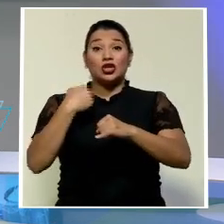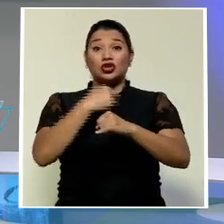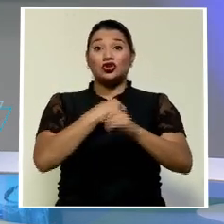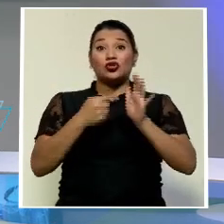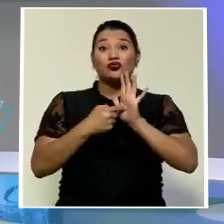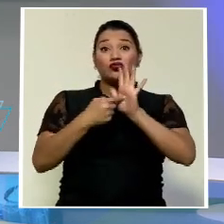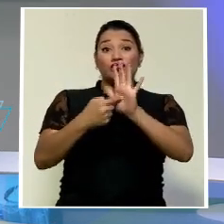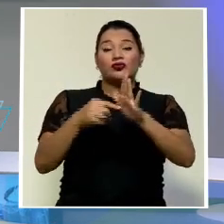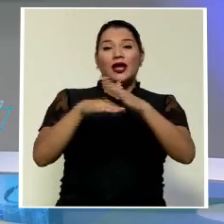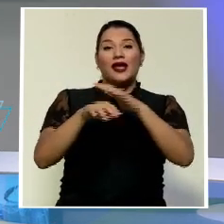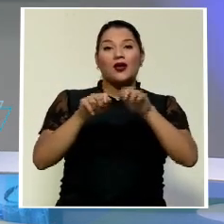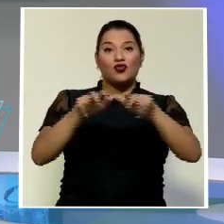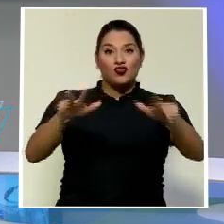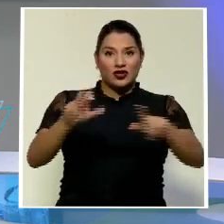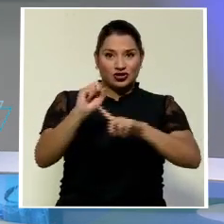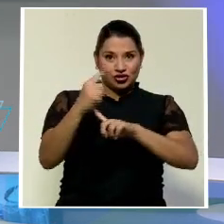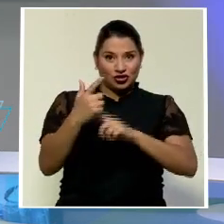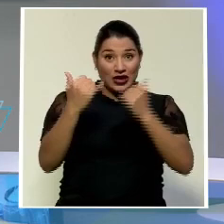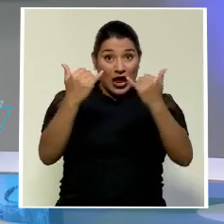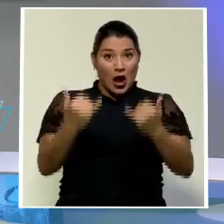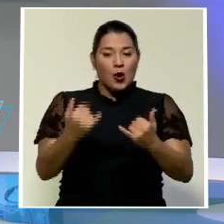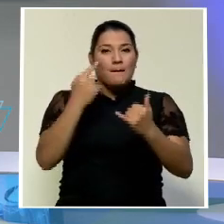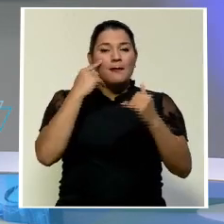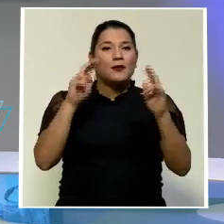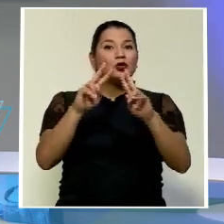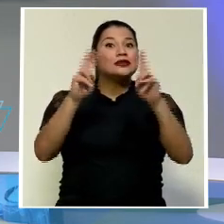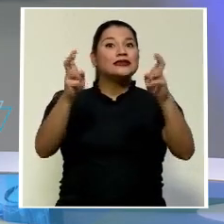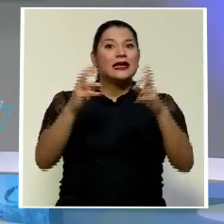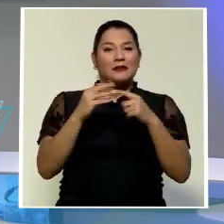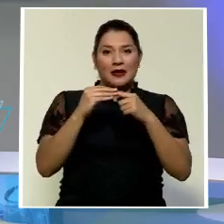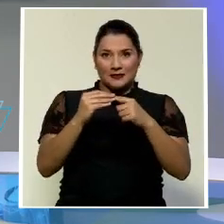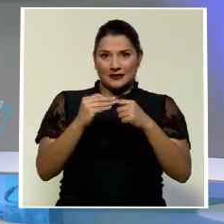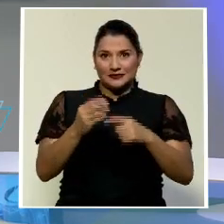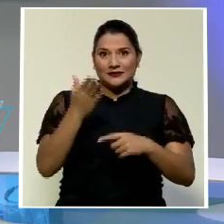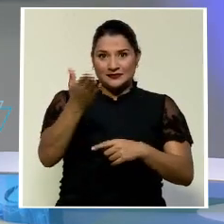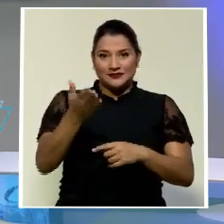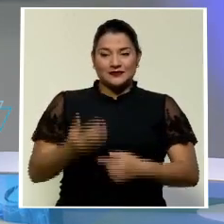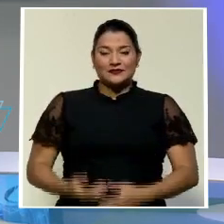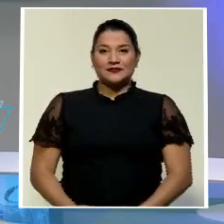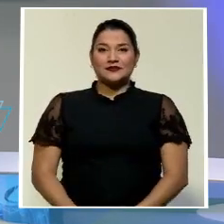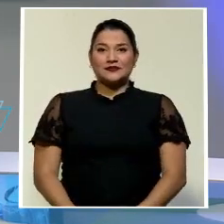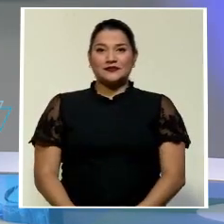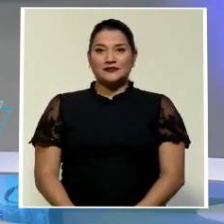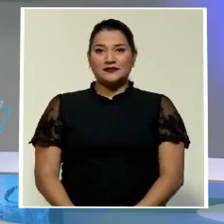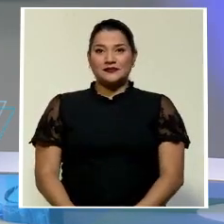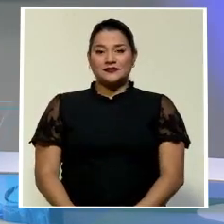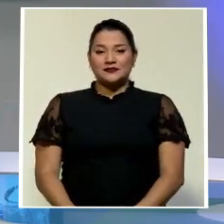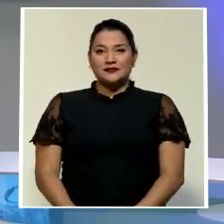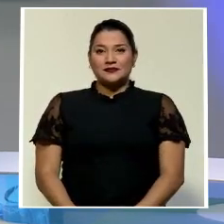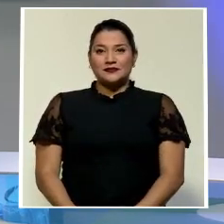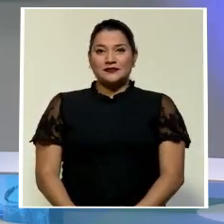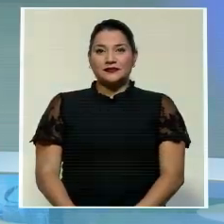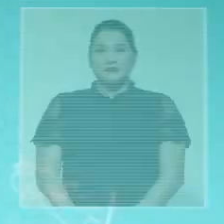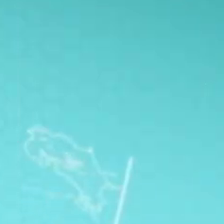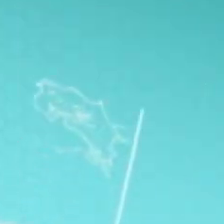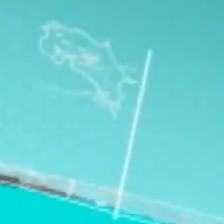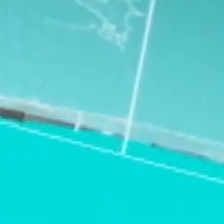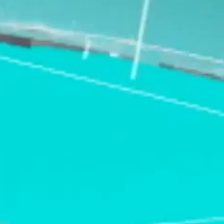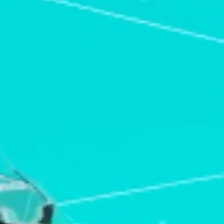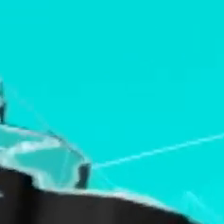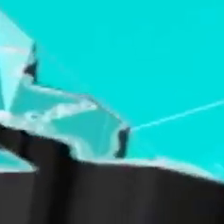redes sociales. Vayamos de inmediato a ver nuestros titulares. Adelante.